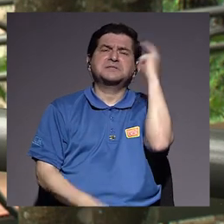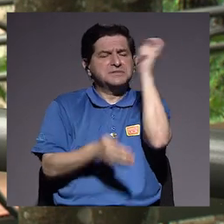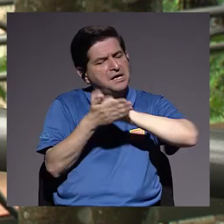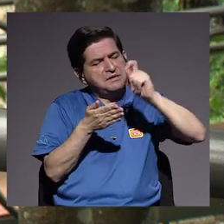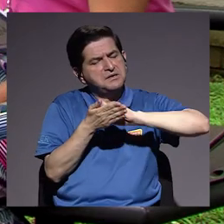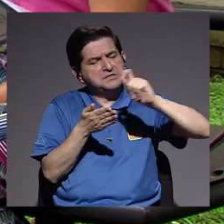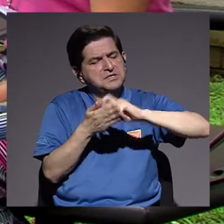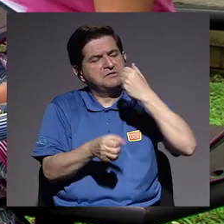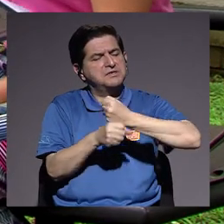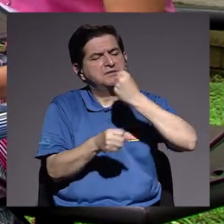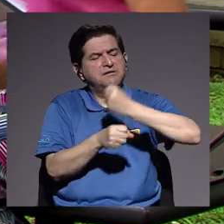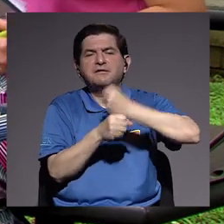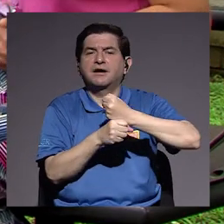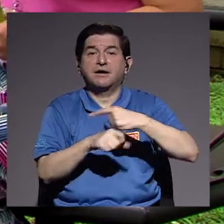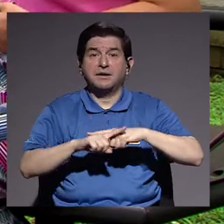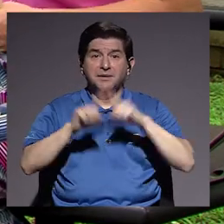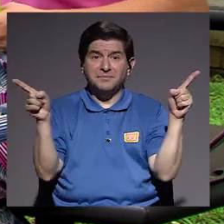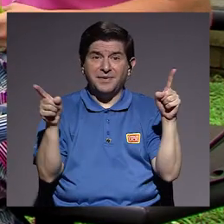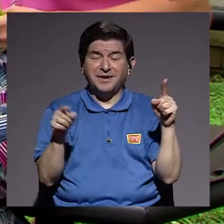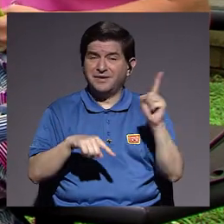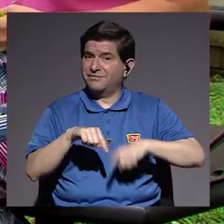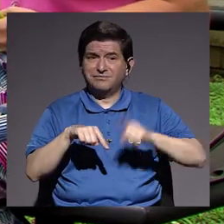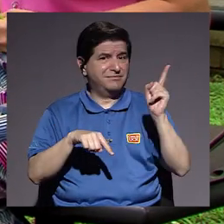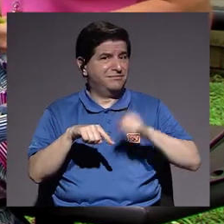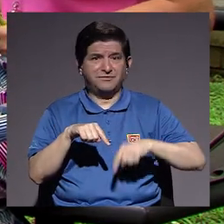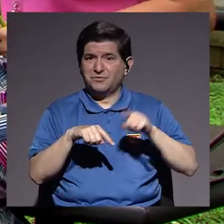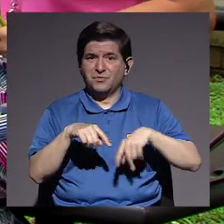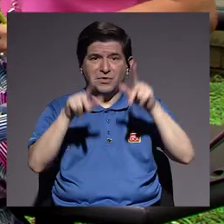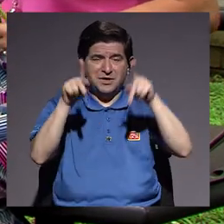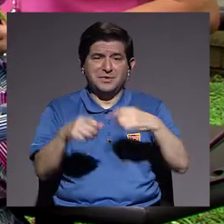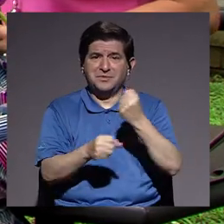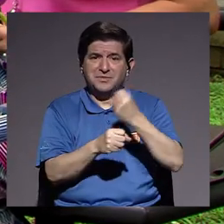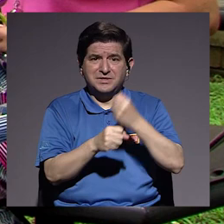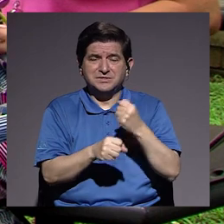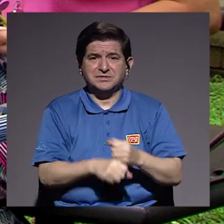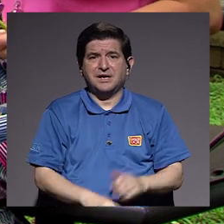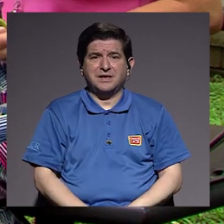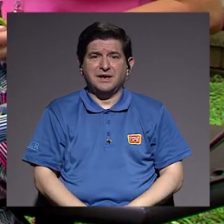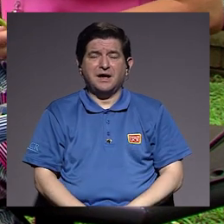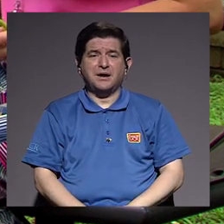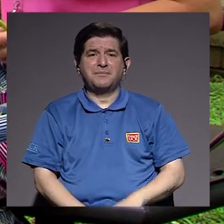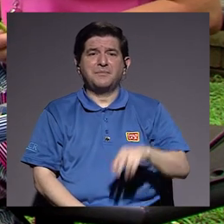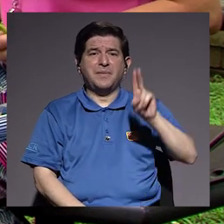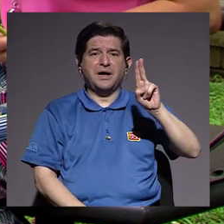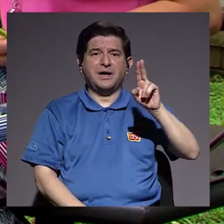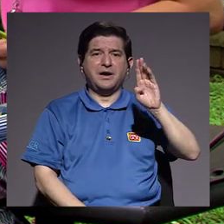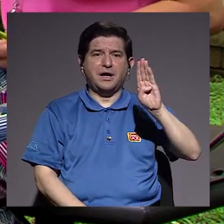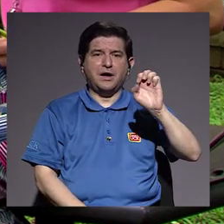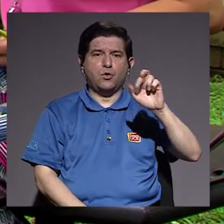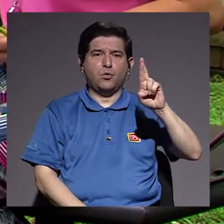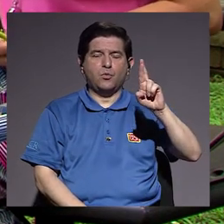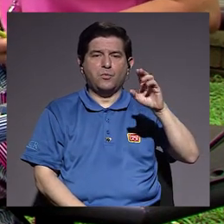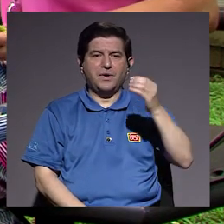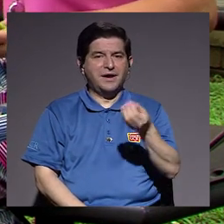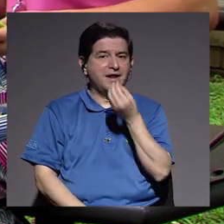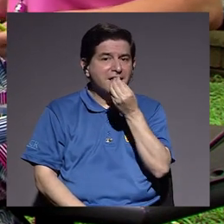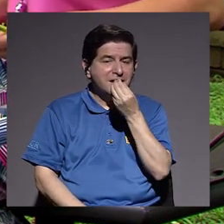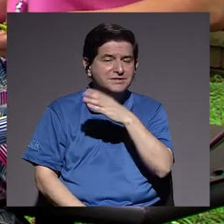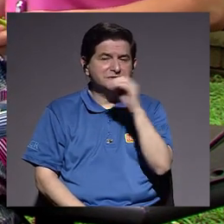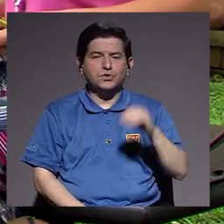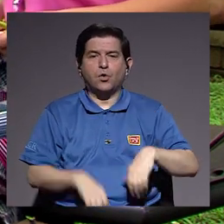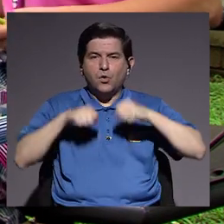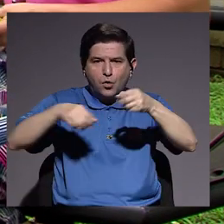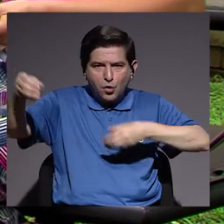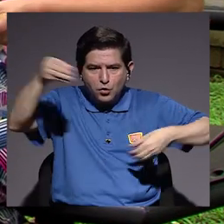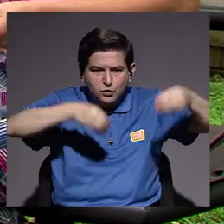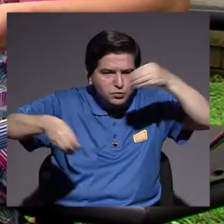casa, escribir en la casa, trabajar en la casa. Pero eso no es posible, por ejemplo, para un muchacho que trabaja para Uber Eats, o para Globo, o para una mujer, o